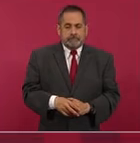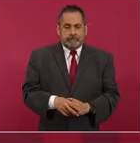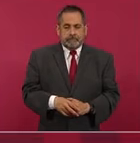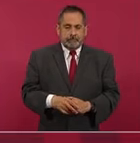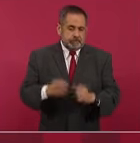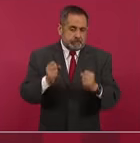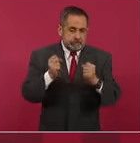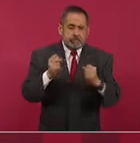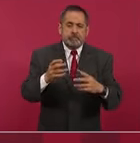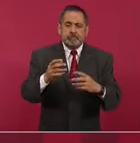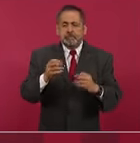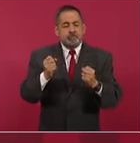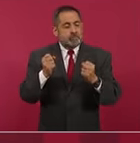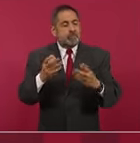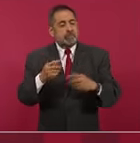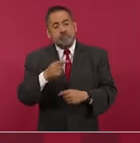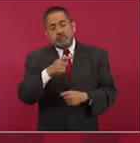muchos